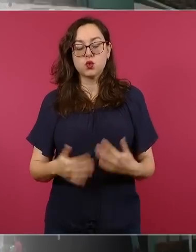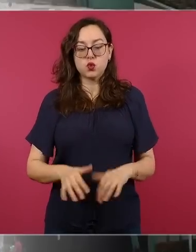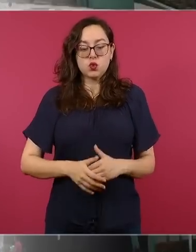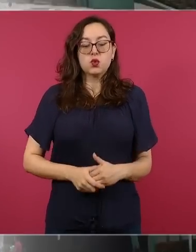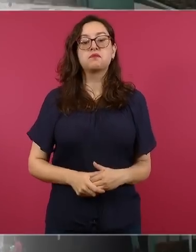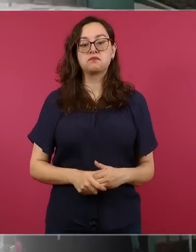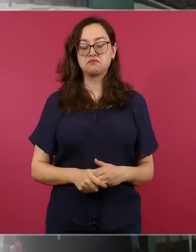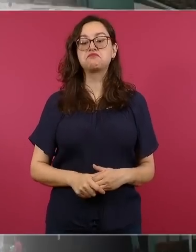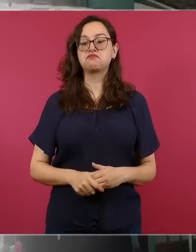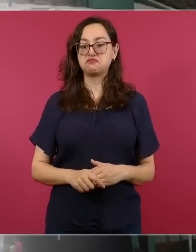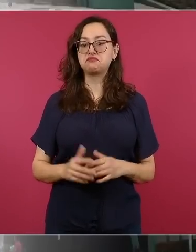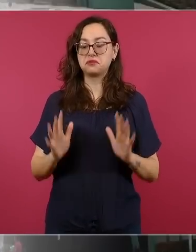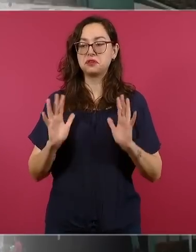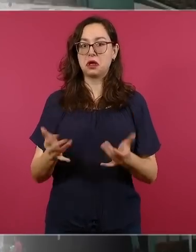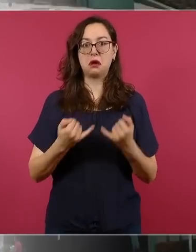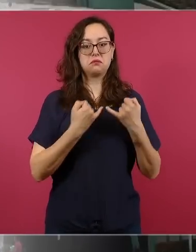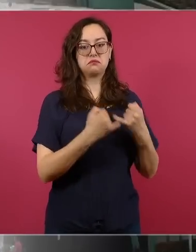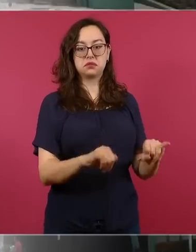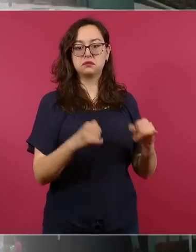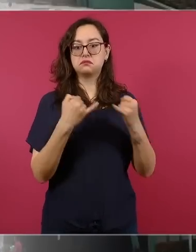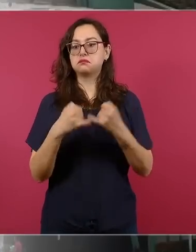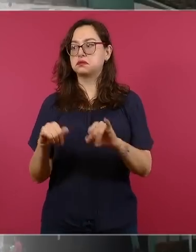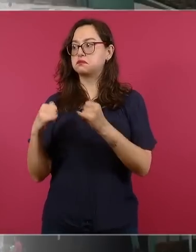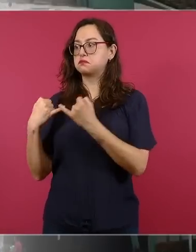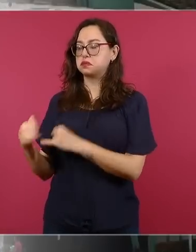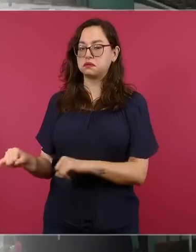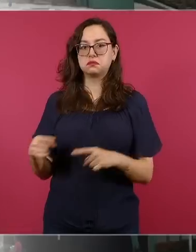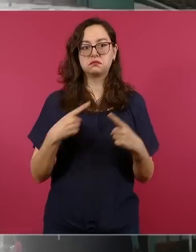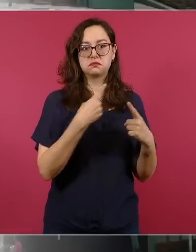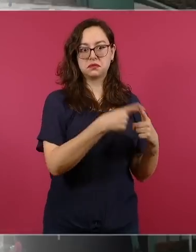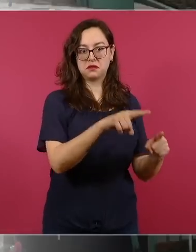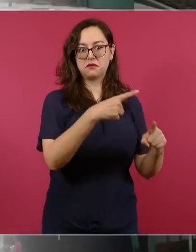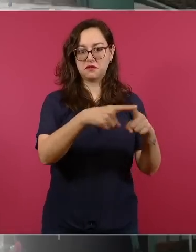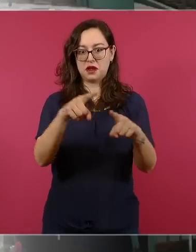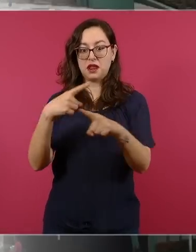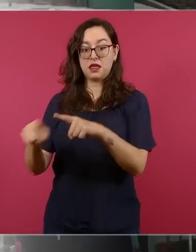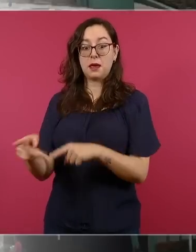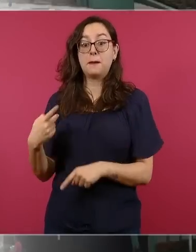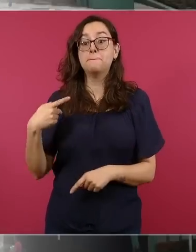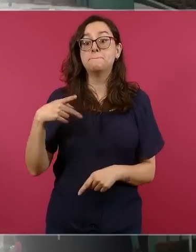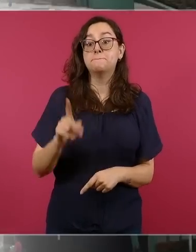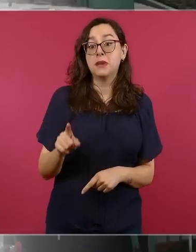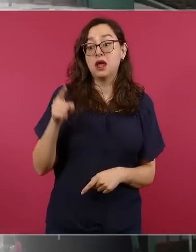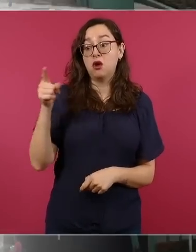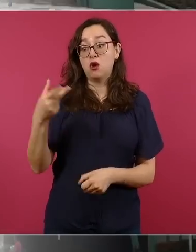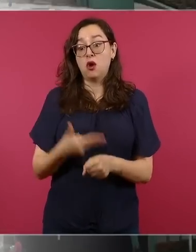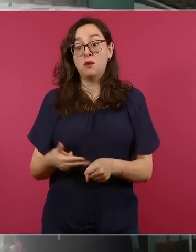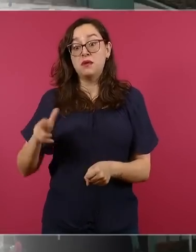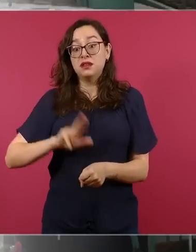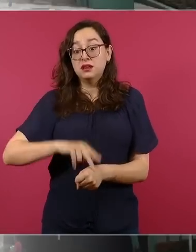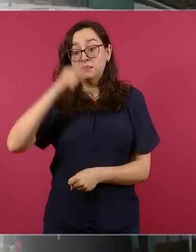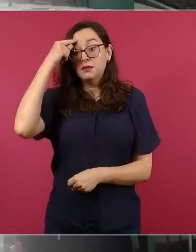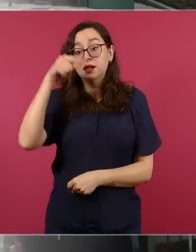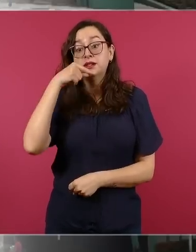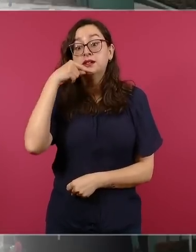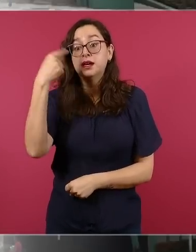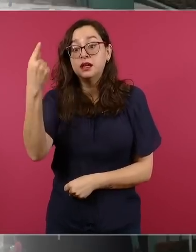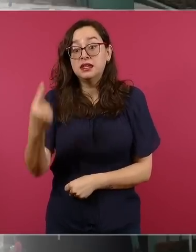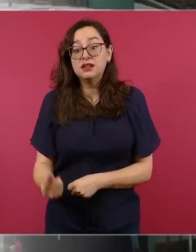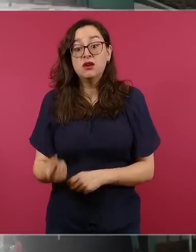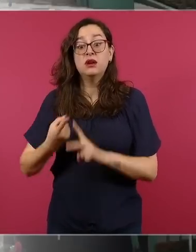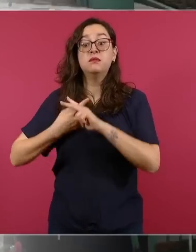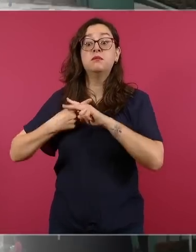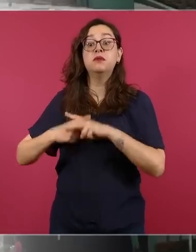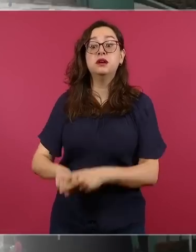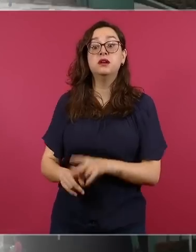habido varios que ya se han puesto en operaciones, como el de Perote, pero esto es muy importante, el infantil de Coatzacoalcos, que inició su construcción en